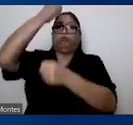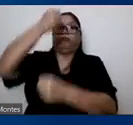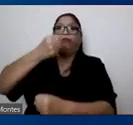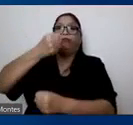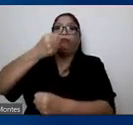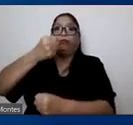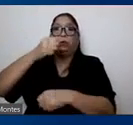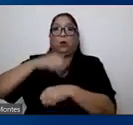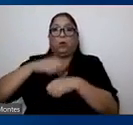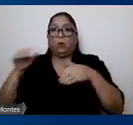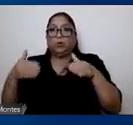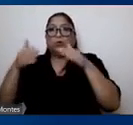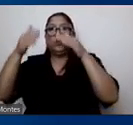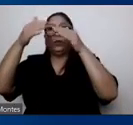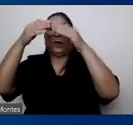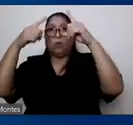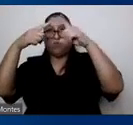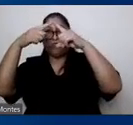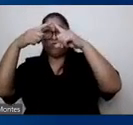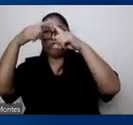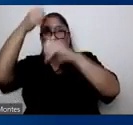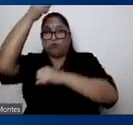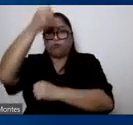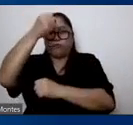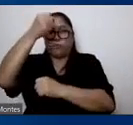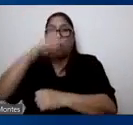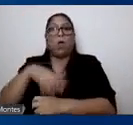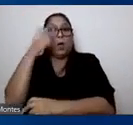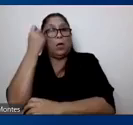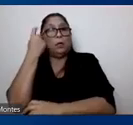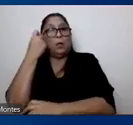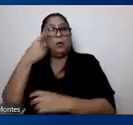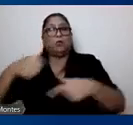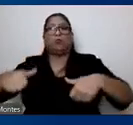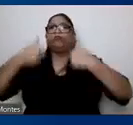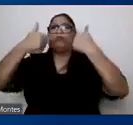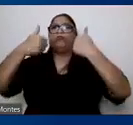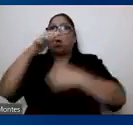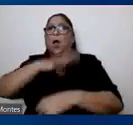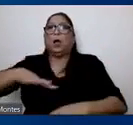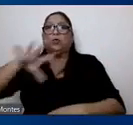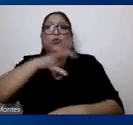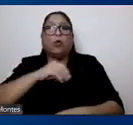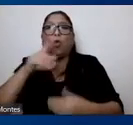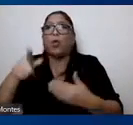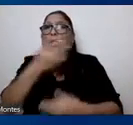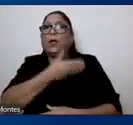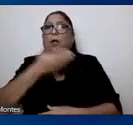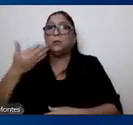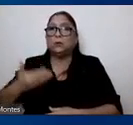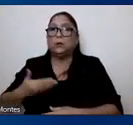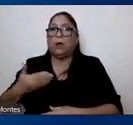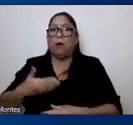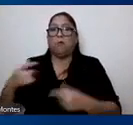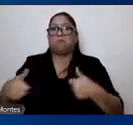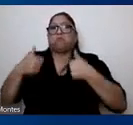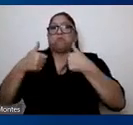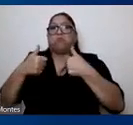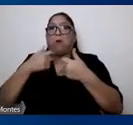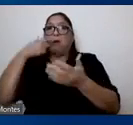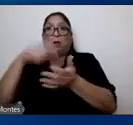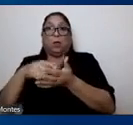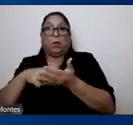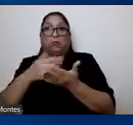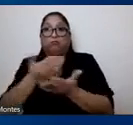puntos más altos de esta localidad, entendiendo y desafiando a todos los estamentos estatales, ¿no? Y